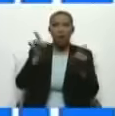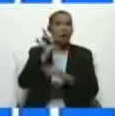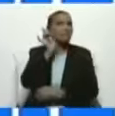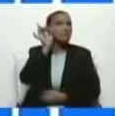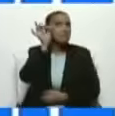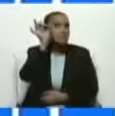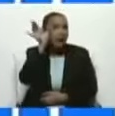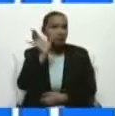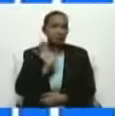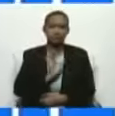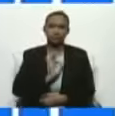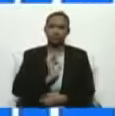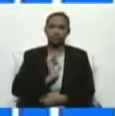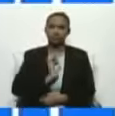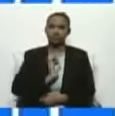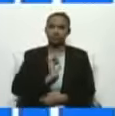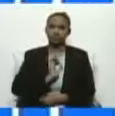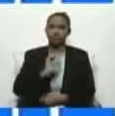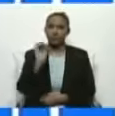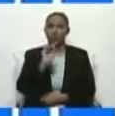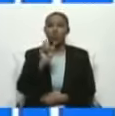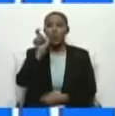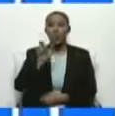clase política, es